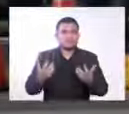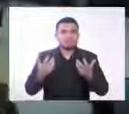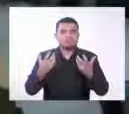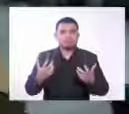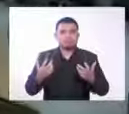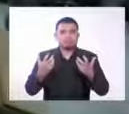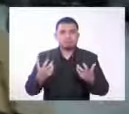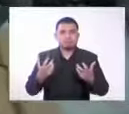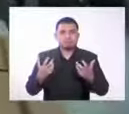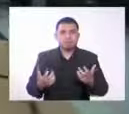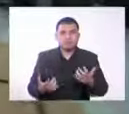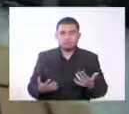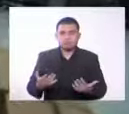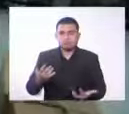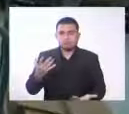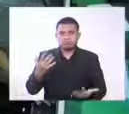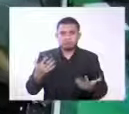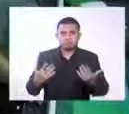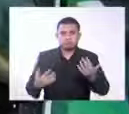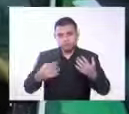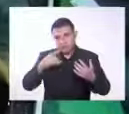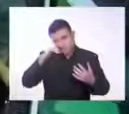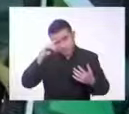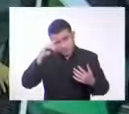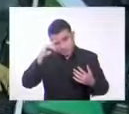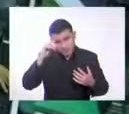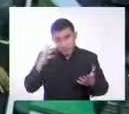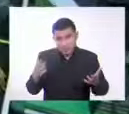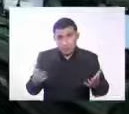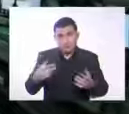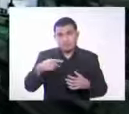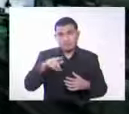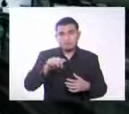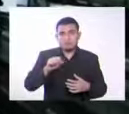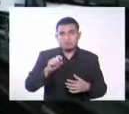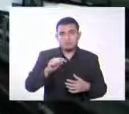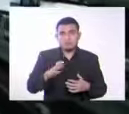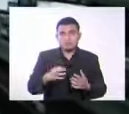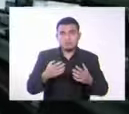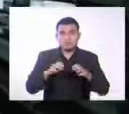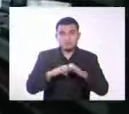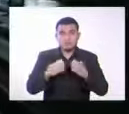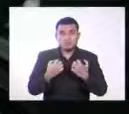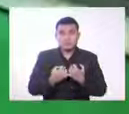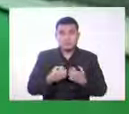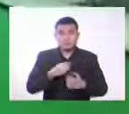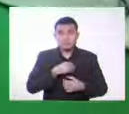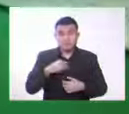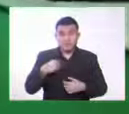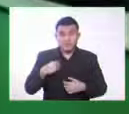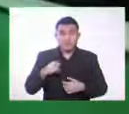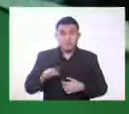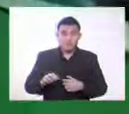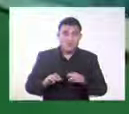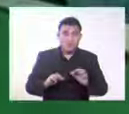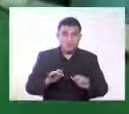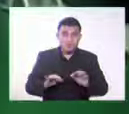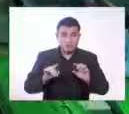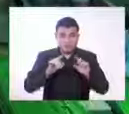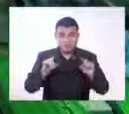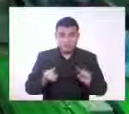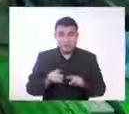petróleo para producir la mayoría de los plásticos, muchos equipos médicos, las computadoras, celulares y en general todos